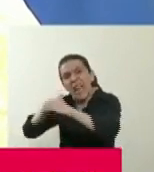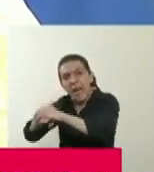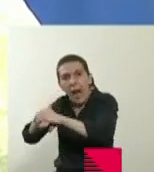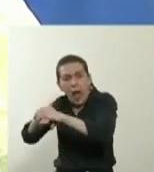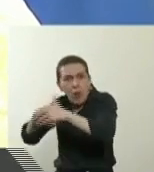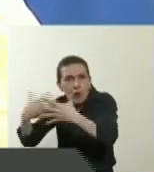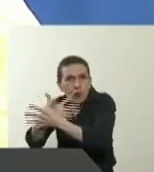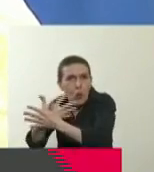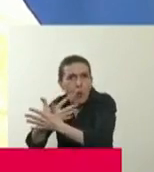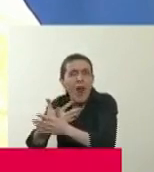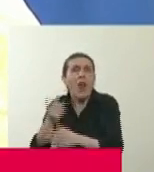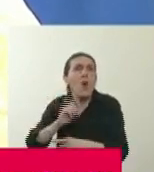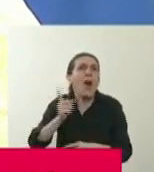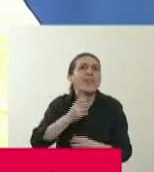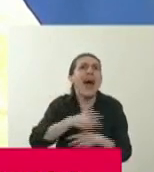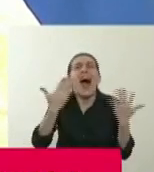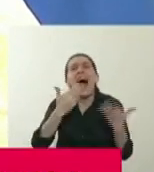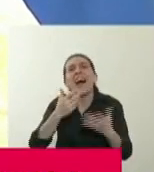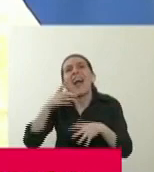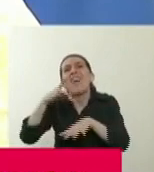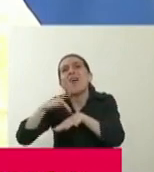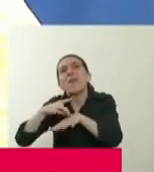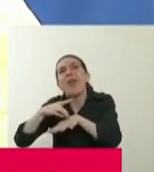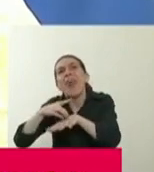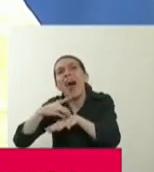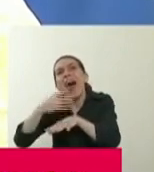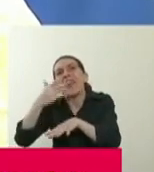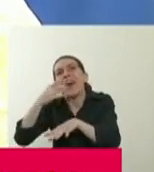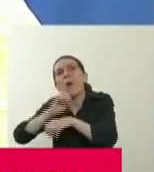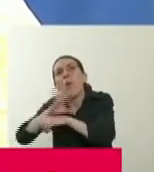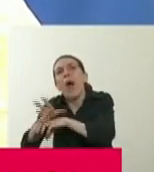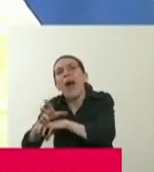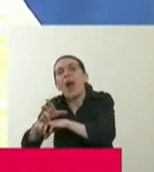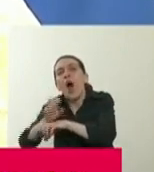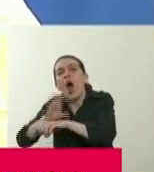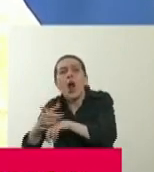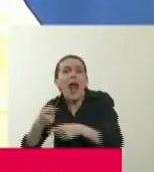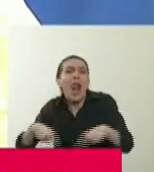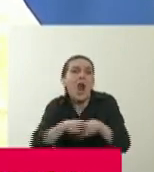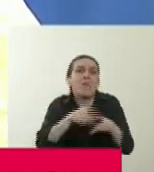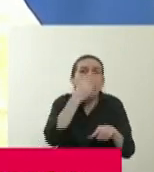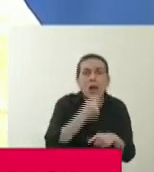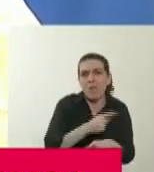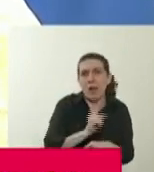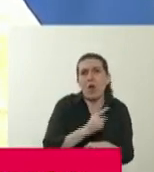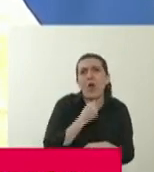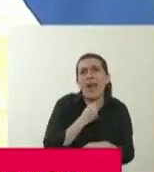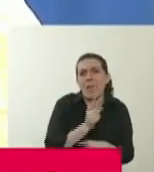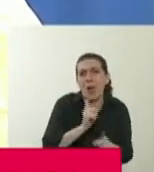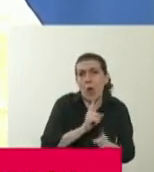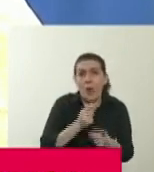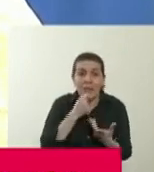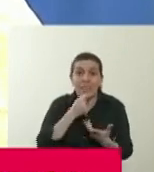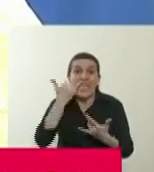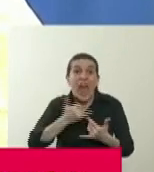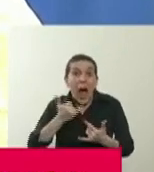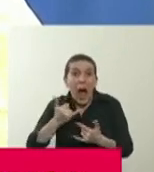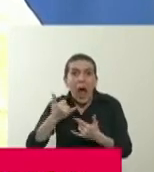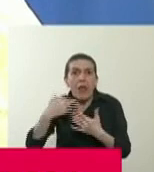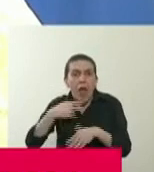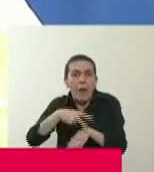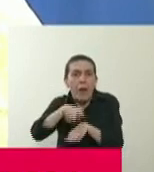es una enfermedad más, no es una gripe más. Y aquel que necesita mayores cuidados, todo